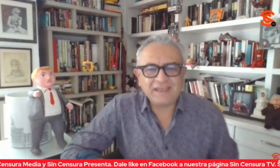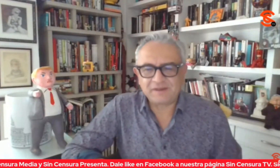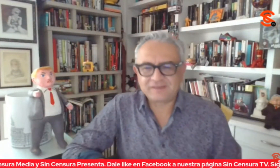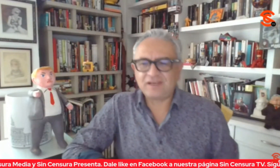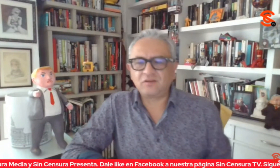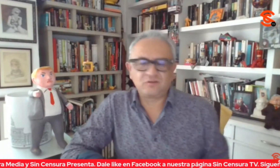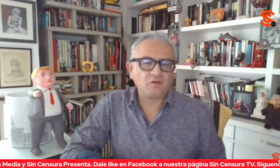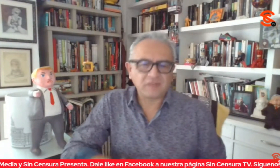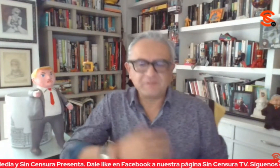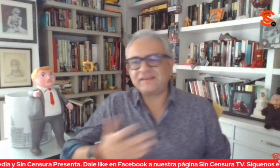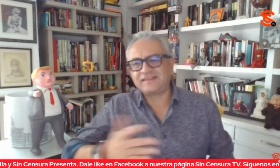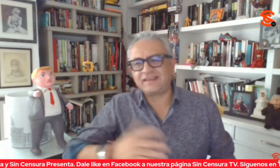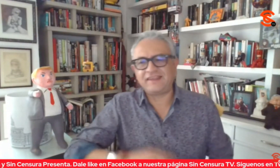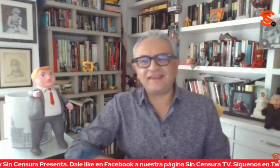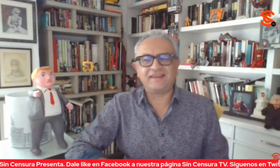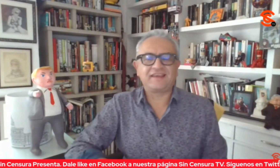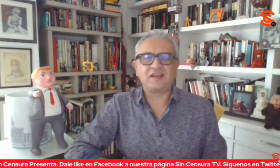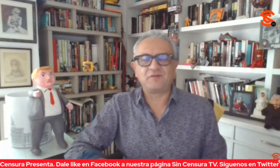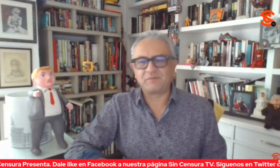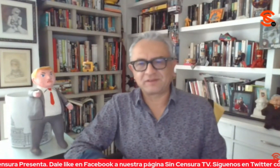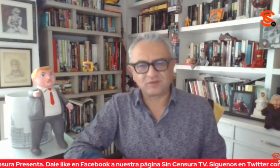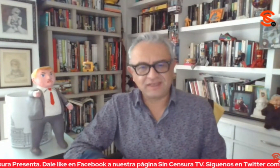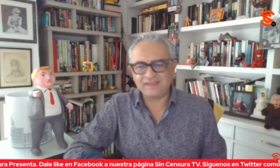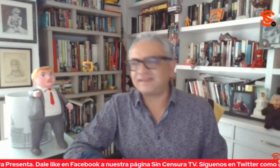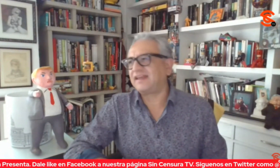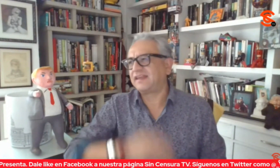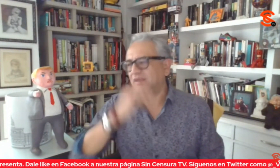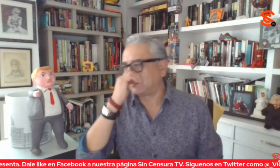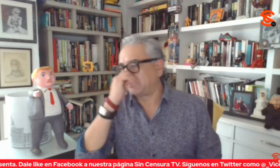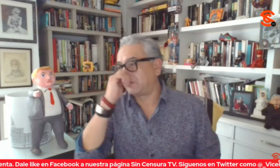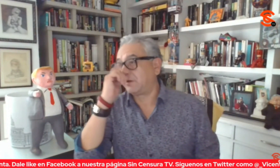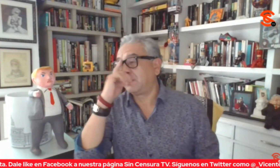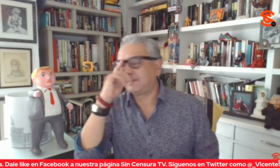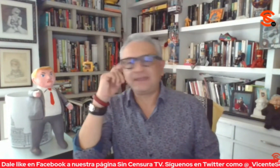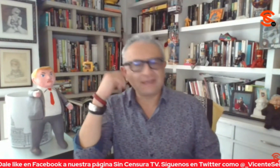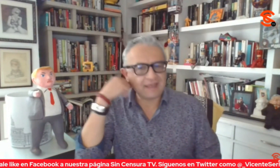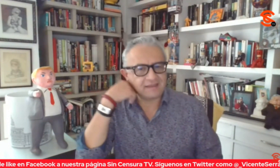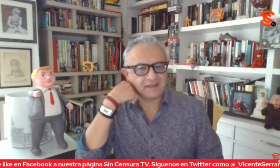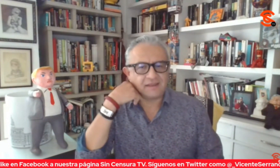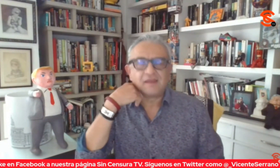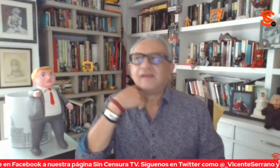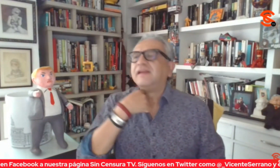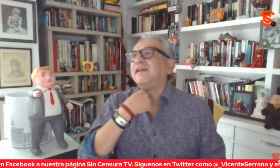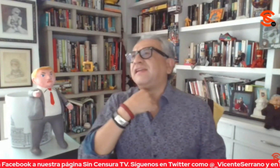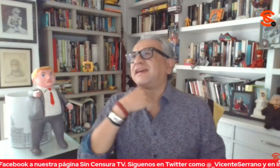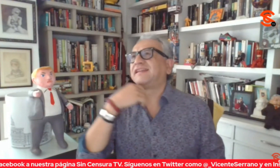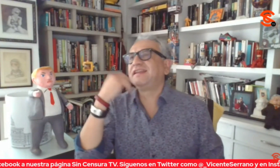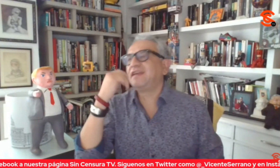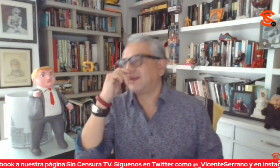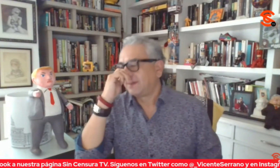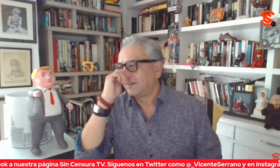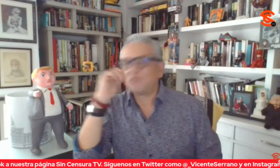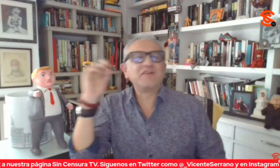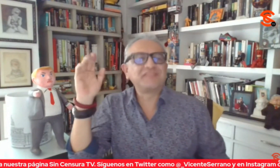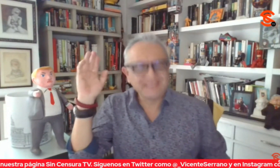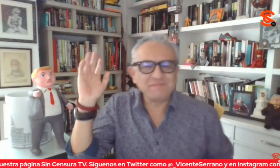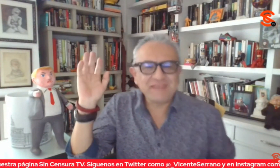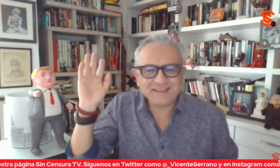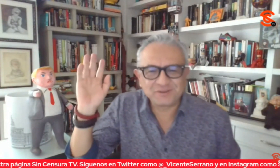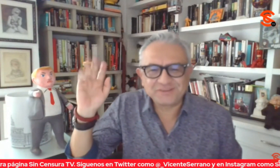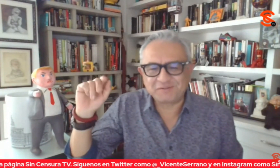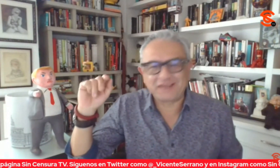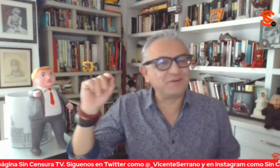Pues sí, Marcelo, yo también tenía esa idea de que era buena personita, de que era un tipo inteligente, de que tenía